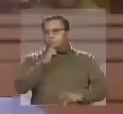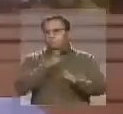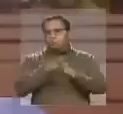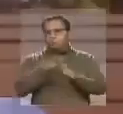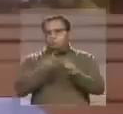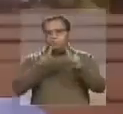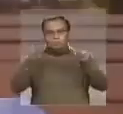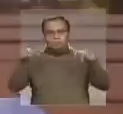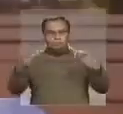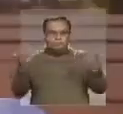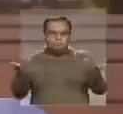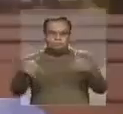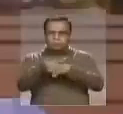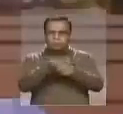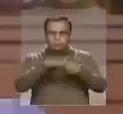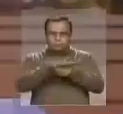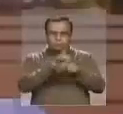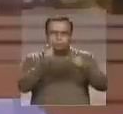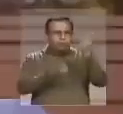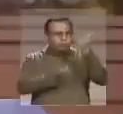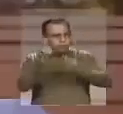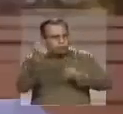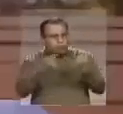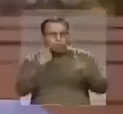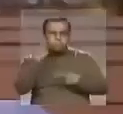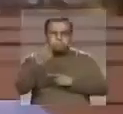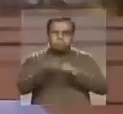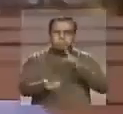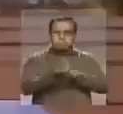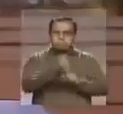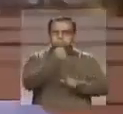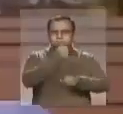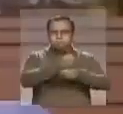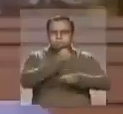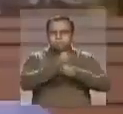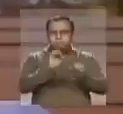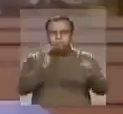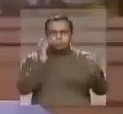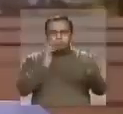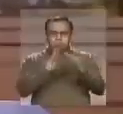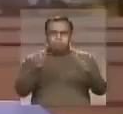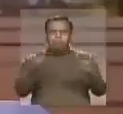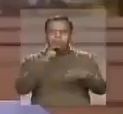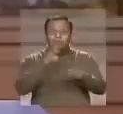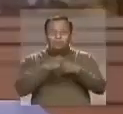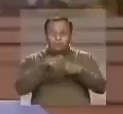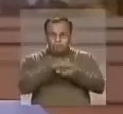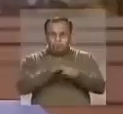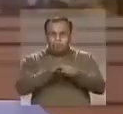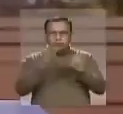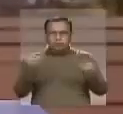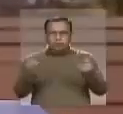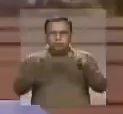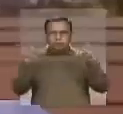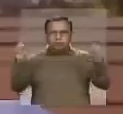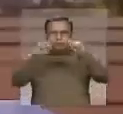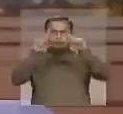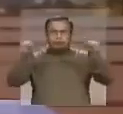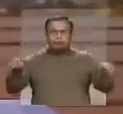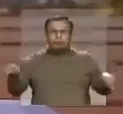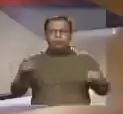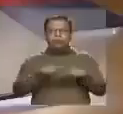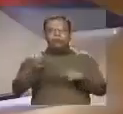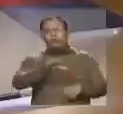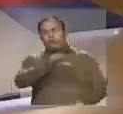para insertarse en los circuitos económicos, para conseguir los empleos que se merecen. Veamos las dificultades de empleo y este, Audrey,